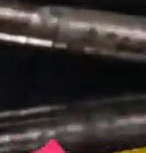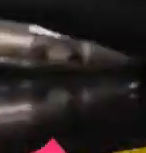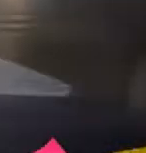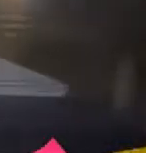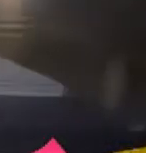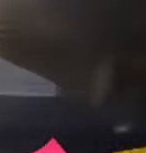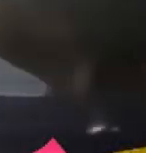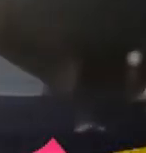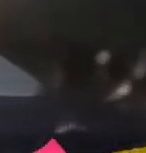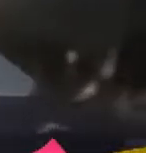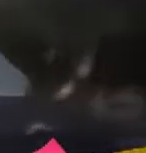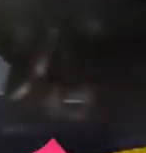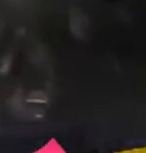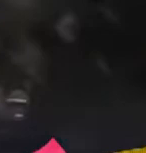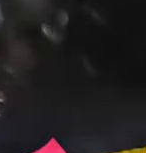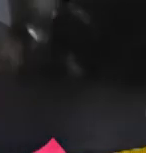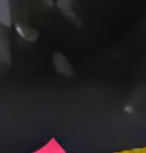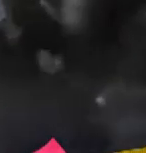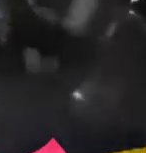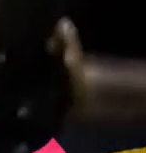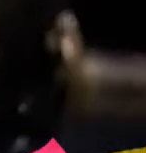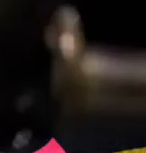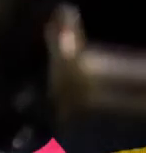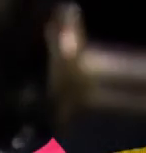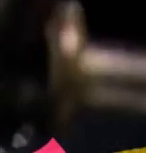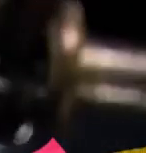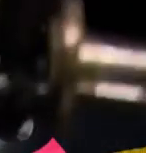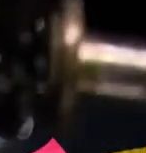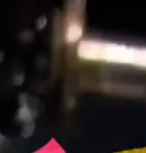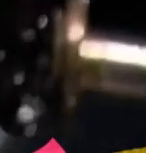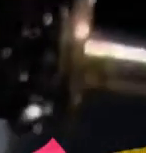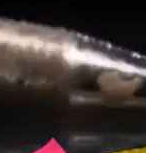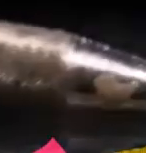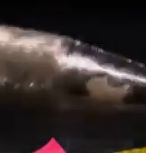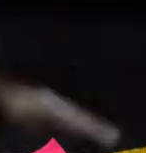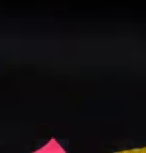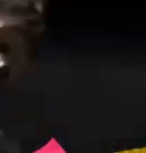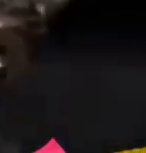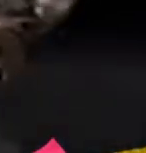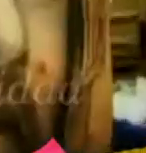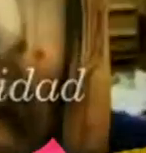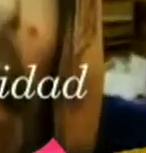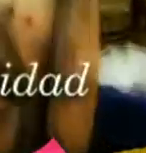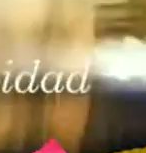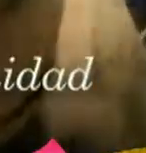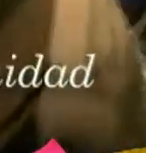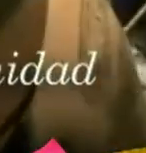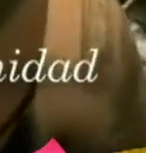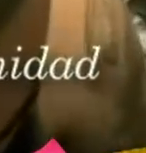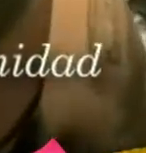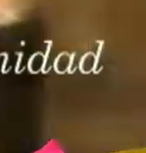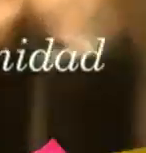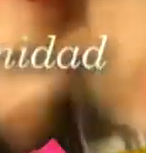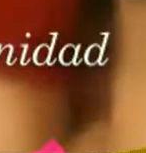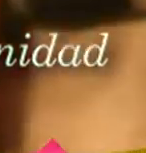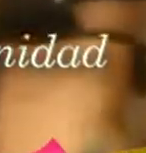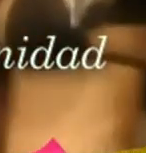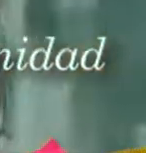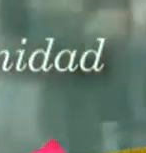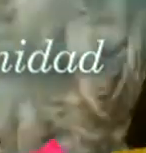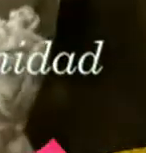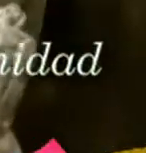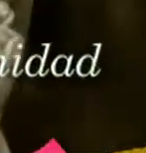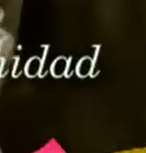causa. En la actualidad se han convertido en un ícono de moda y símbolo de estatus y modernidad. El tatuaje ha